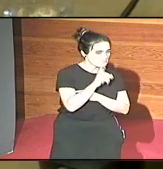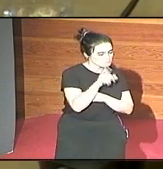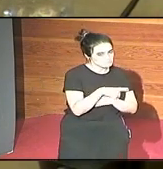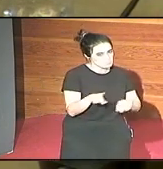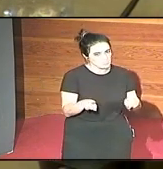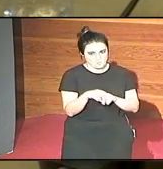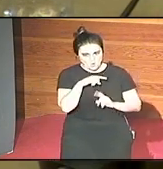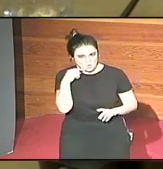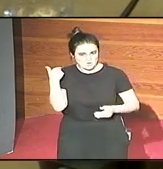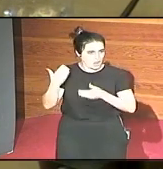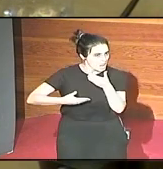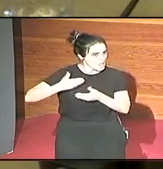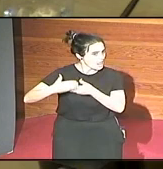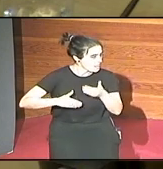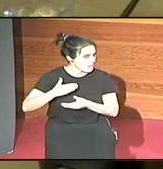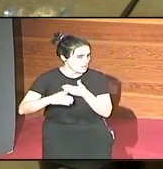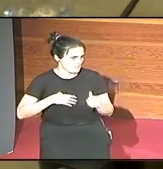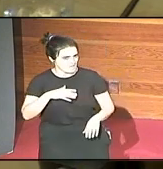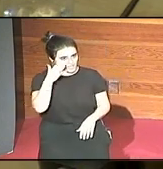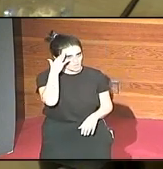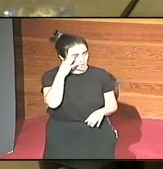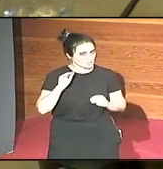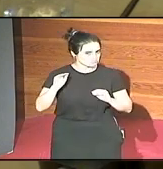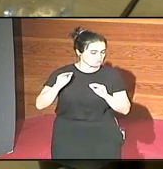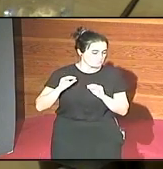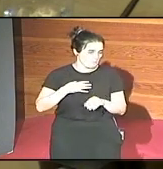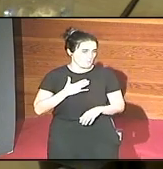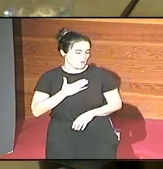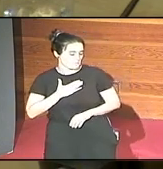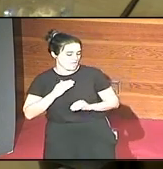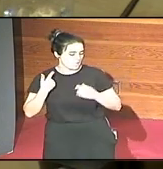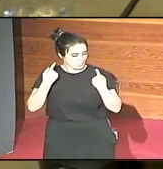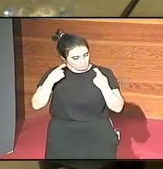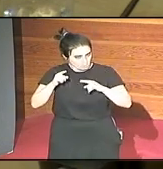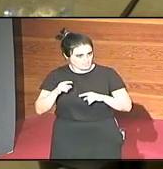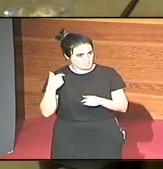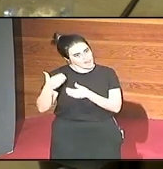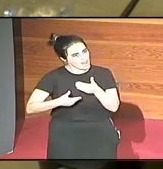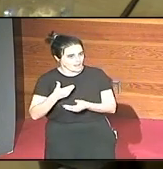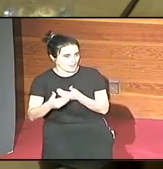de consideraciones ideológicas, etc., pero que funcionaría como